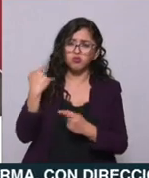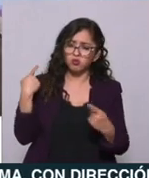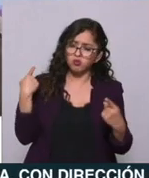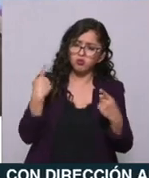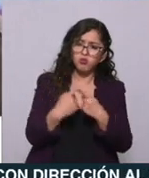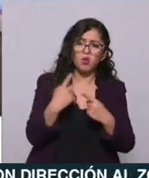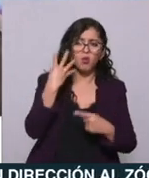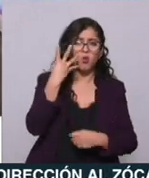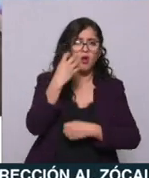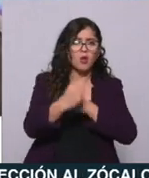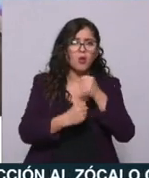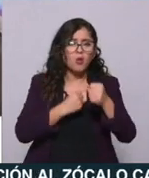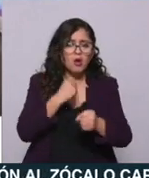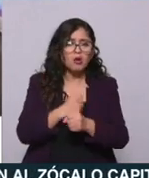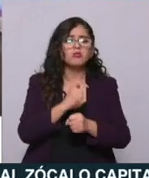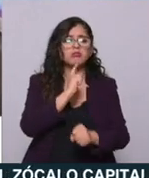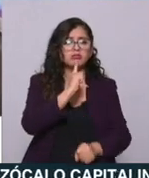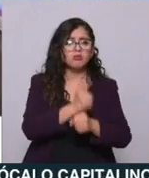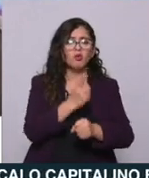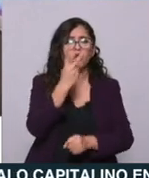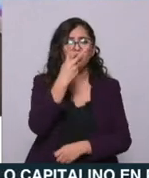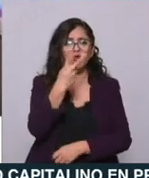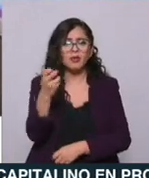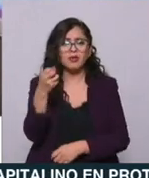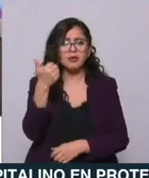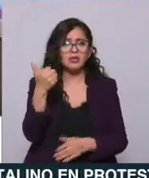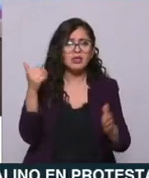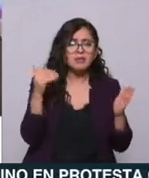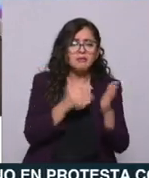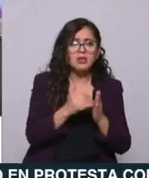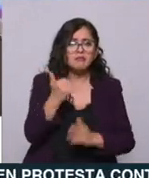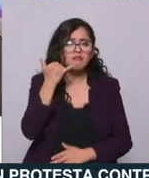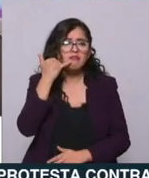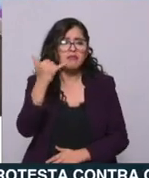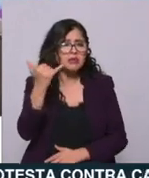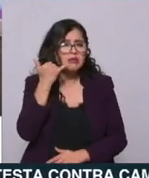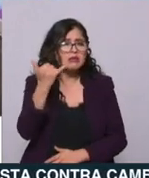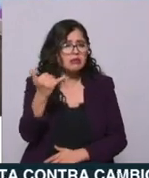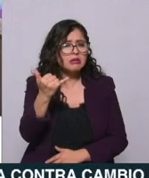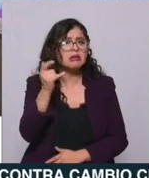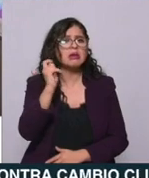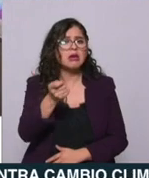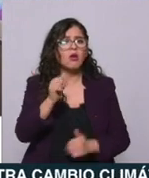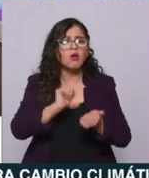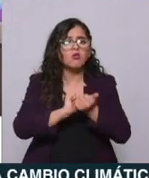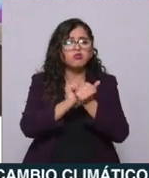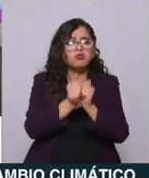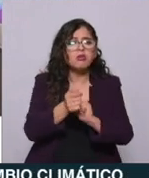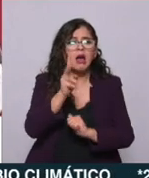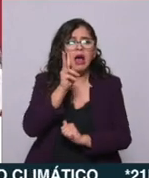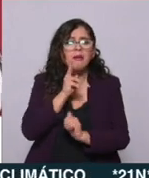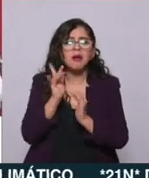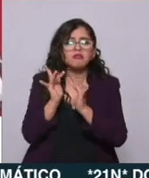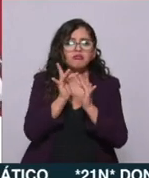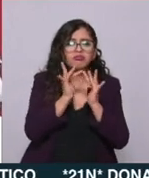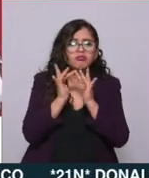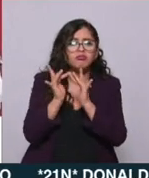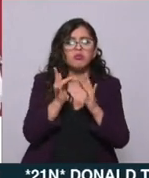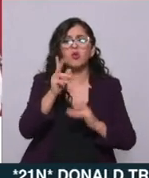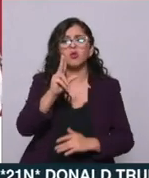de las cuales se identificaron 206,000 llamadas de interés, que permitió construir una red